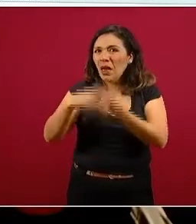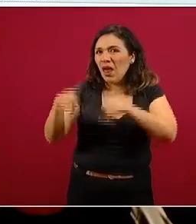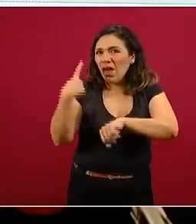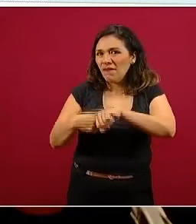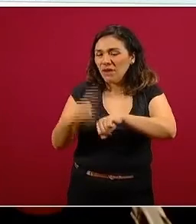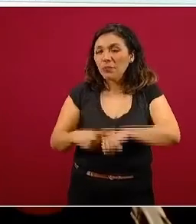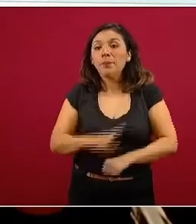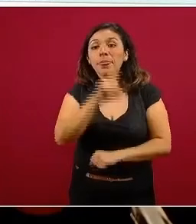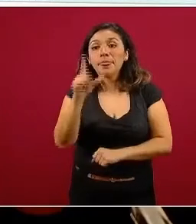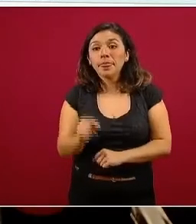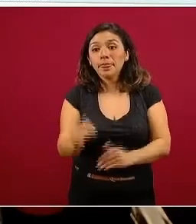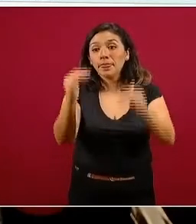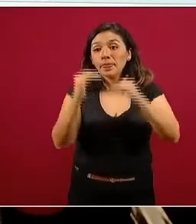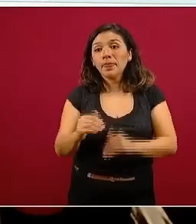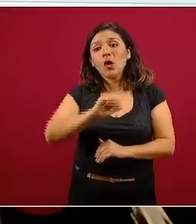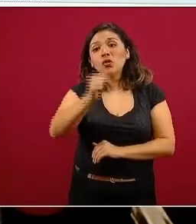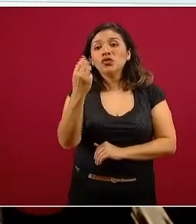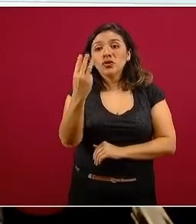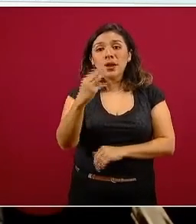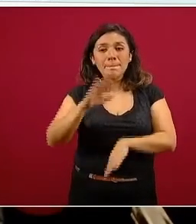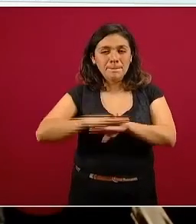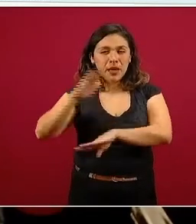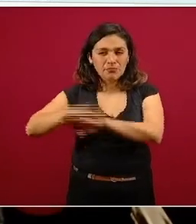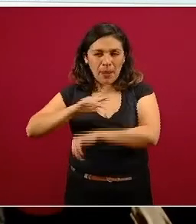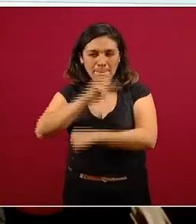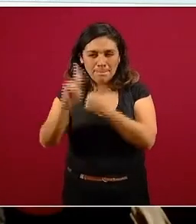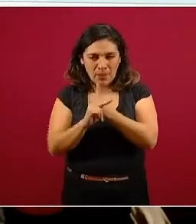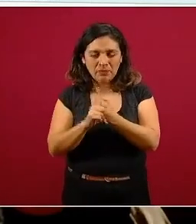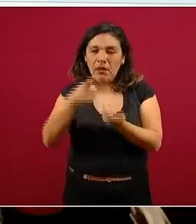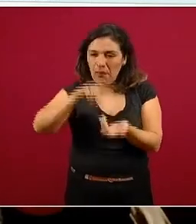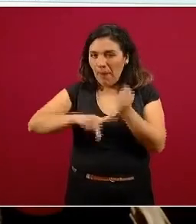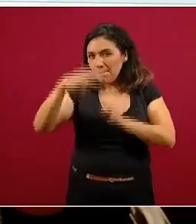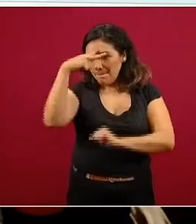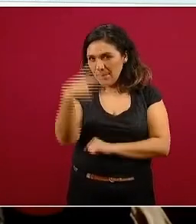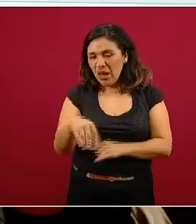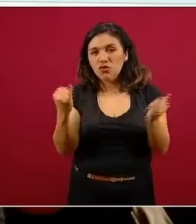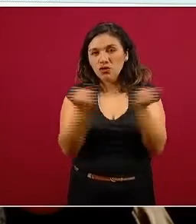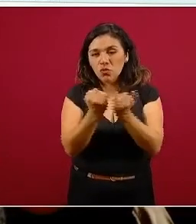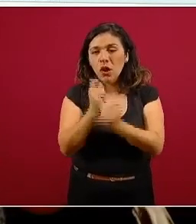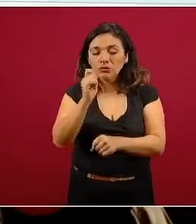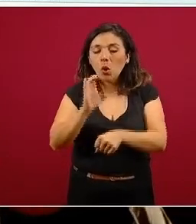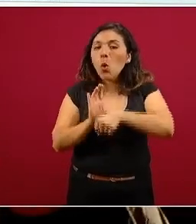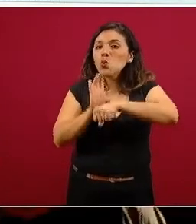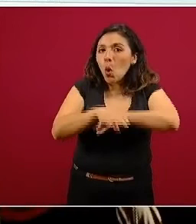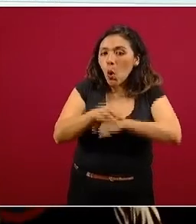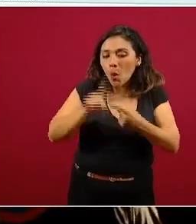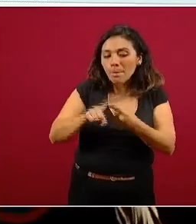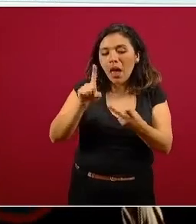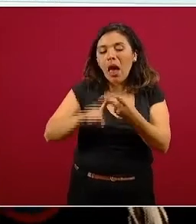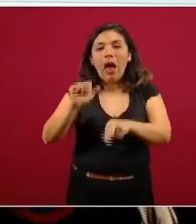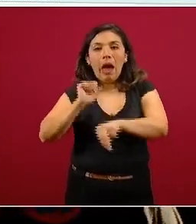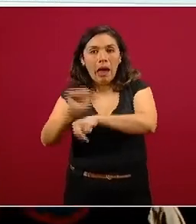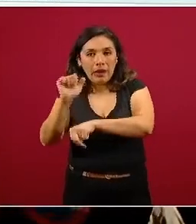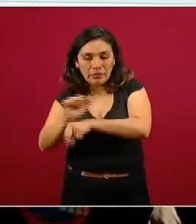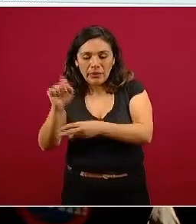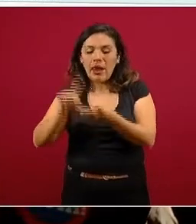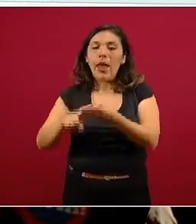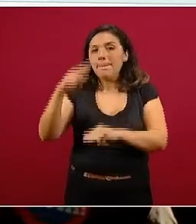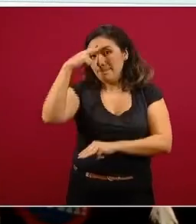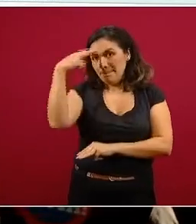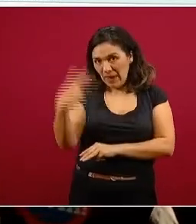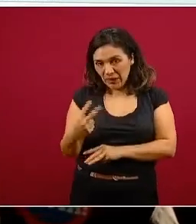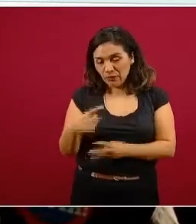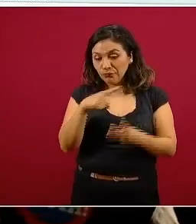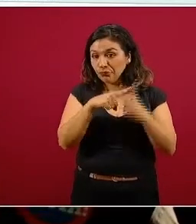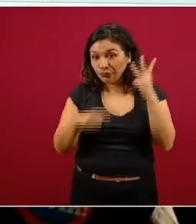tenemos los otros 3 países, incluido México, estaríamos hablando precisamente de Colombia y de Argentina y de México.